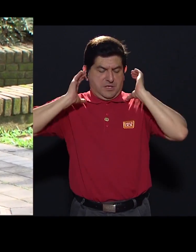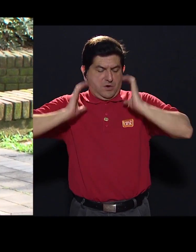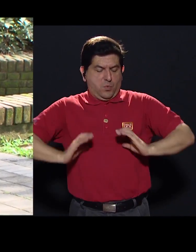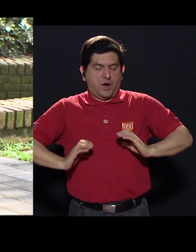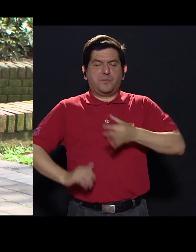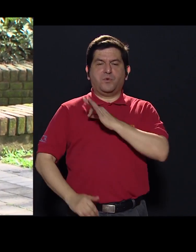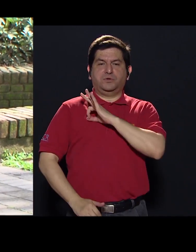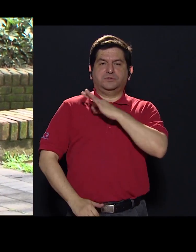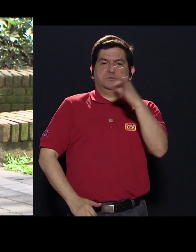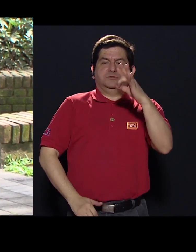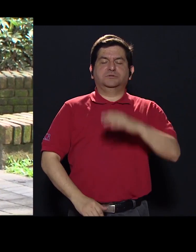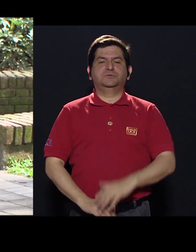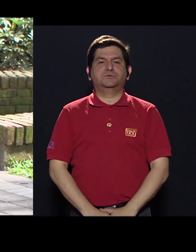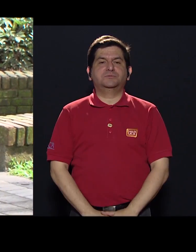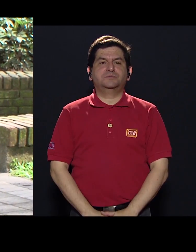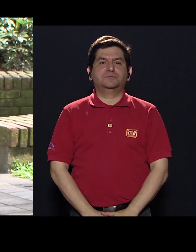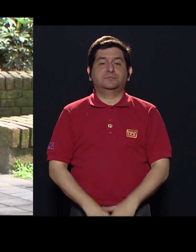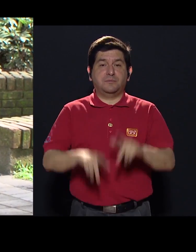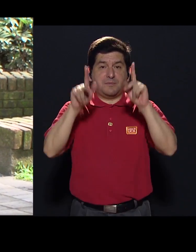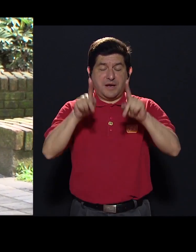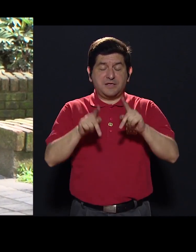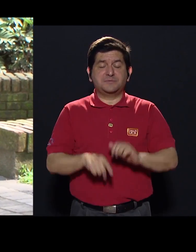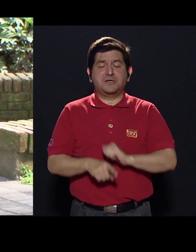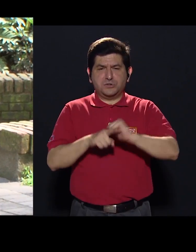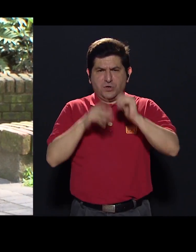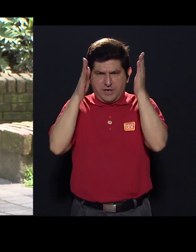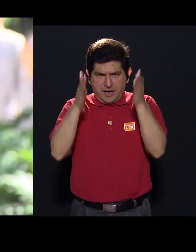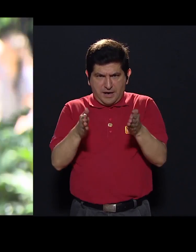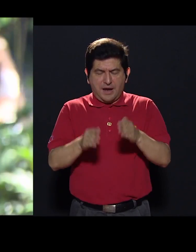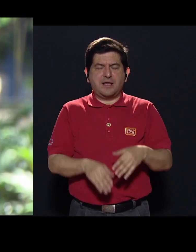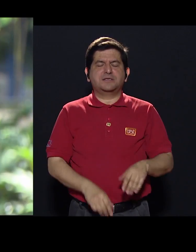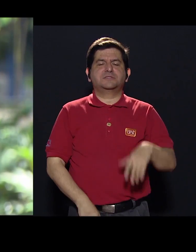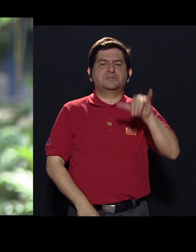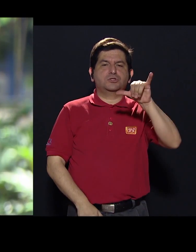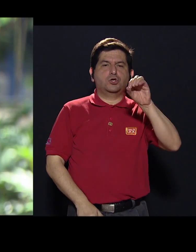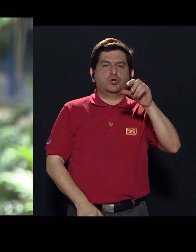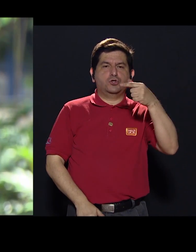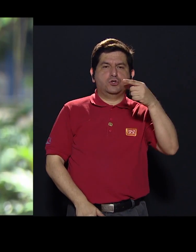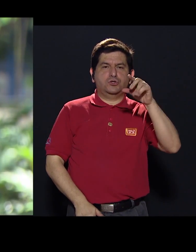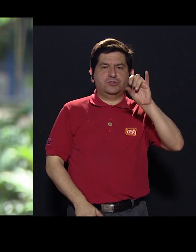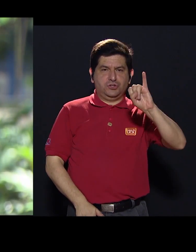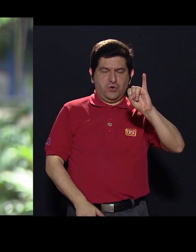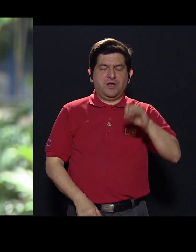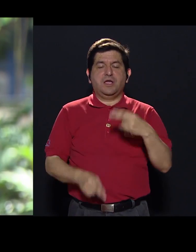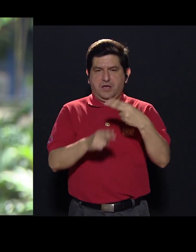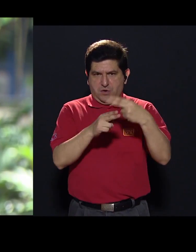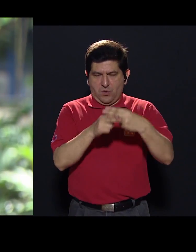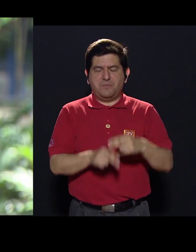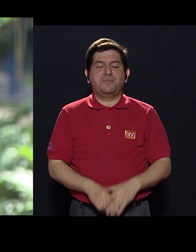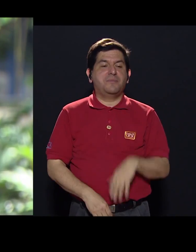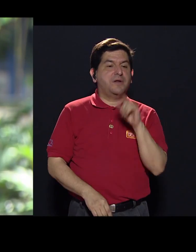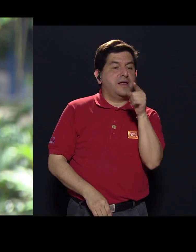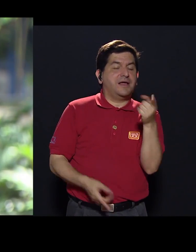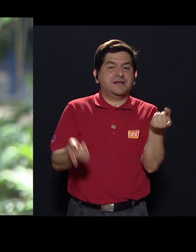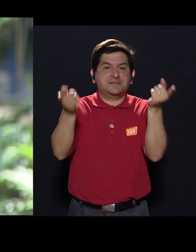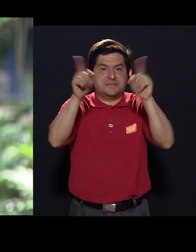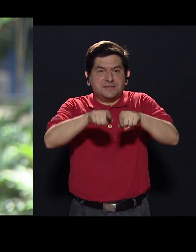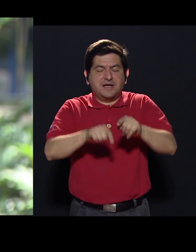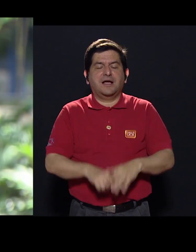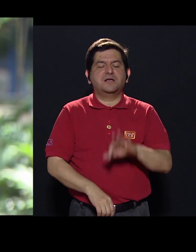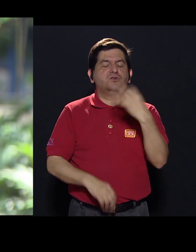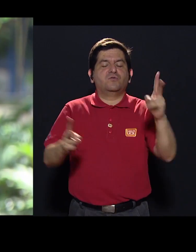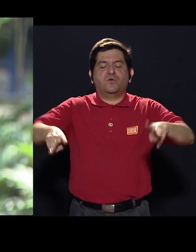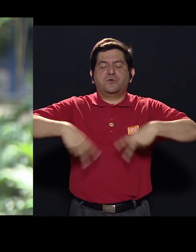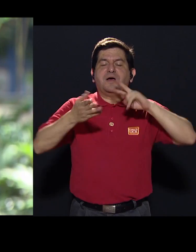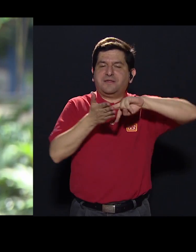entre la mente, el cuerpo y el espíritu. Para los y las yogis, forma en que se le conoce a las personas que practican esta disciplina, el yoga